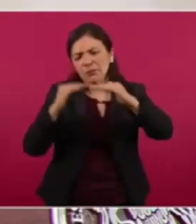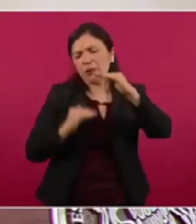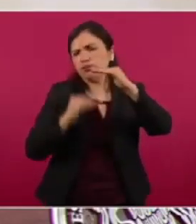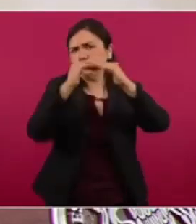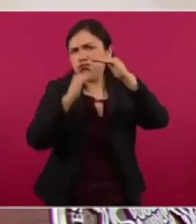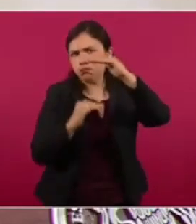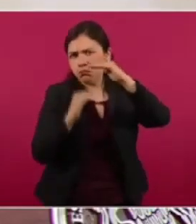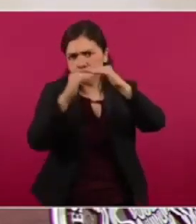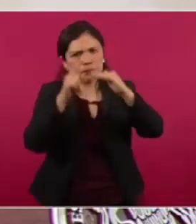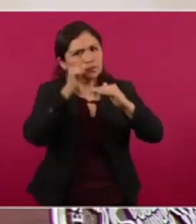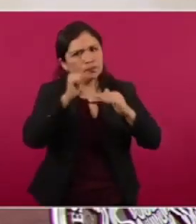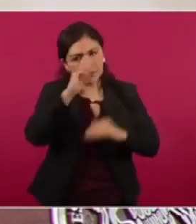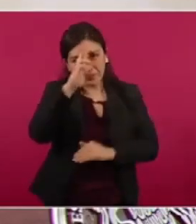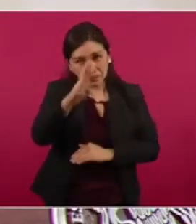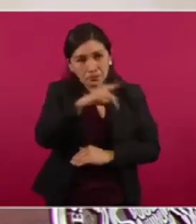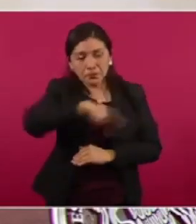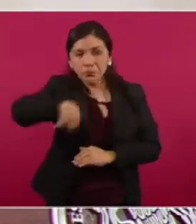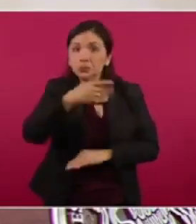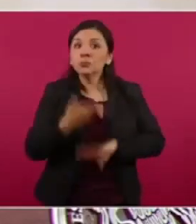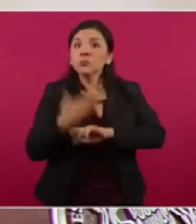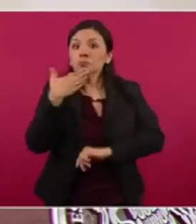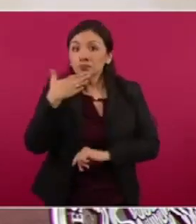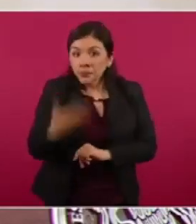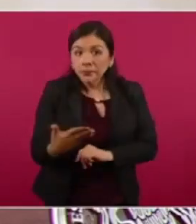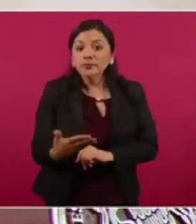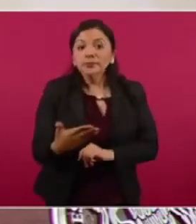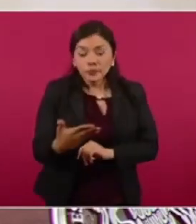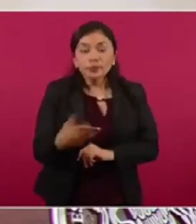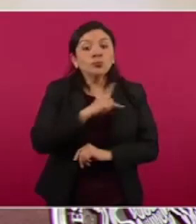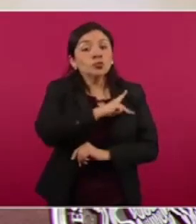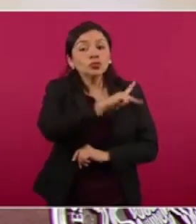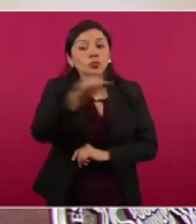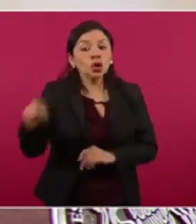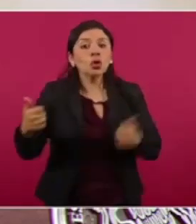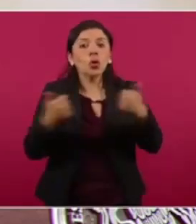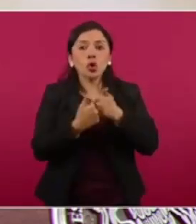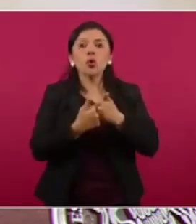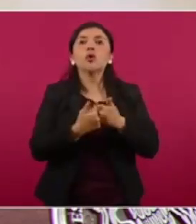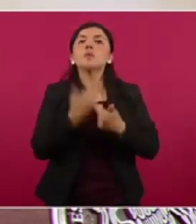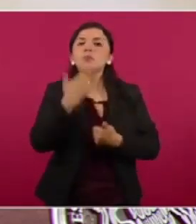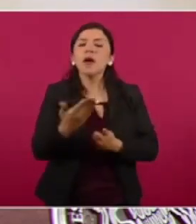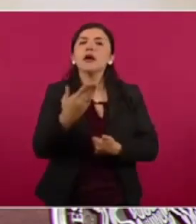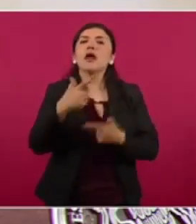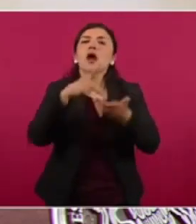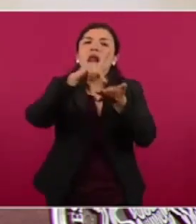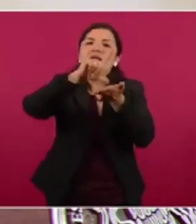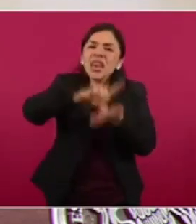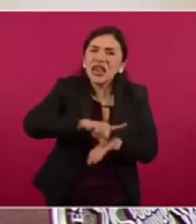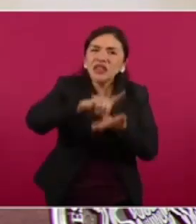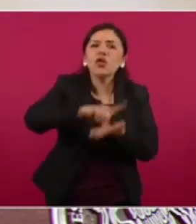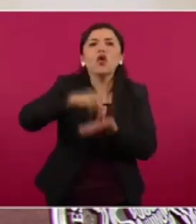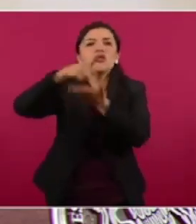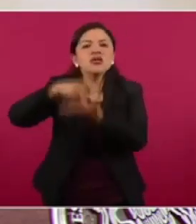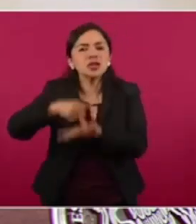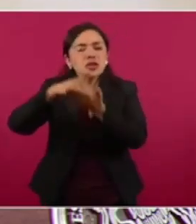sea, respetando esta política de precios máximos, y todos dando litros y kilos completos. En el caso